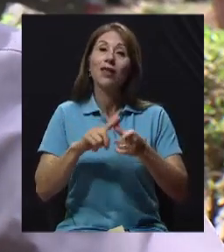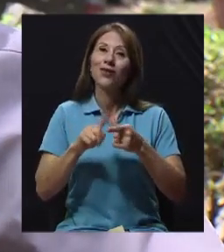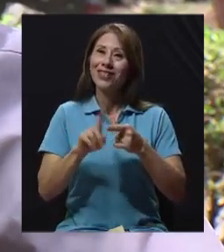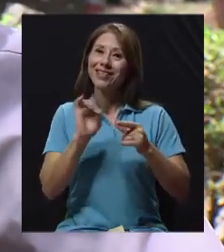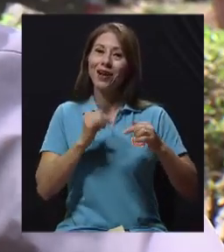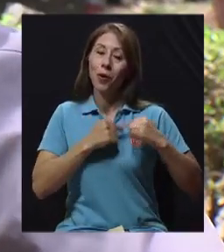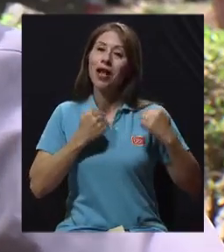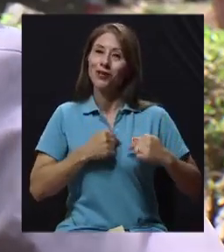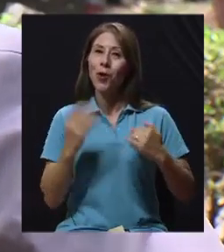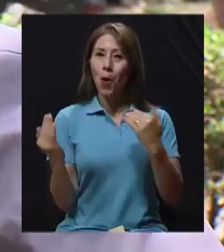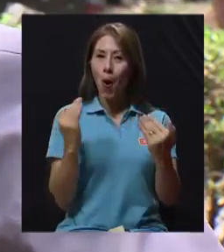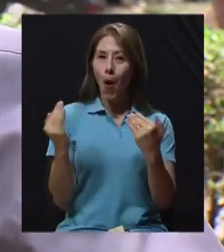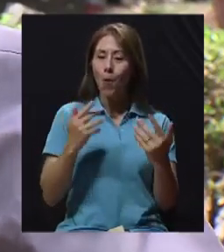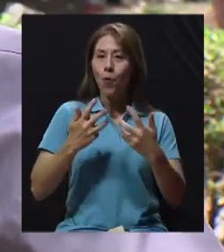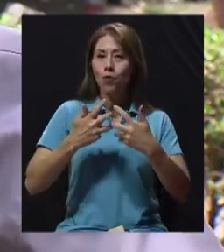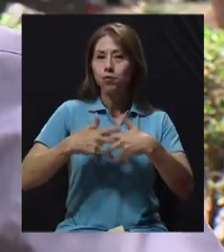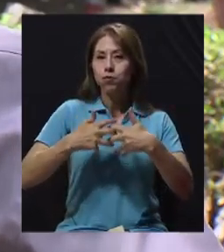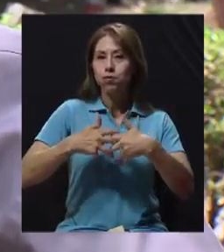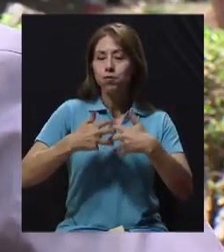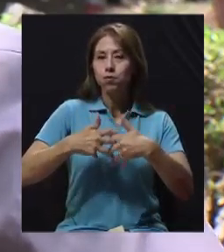Tiene diferentes partes, tiene unas partes